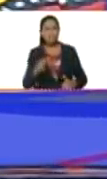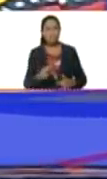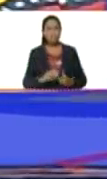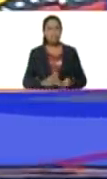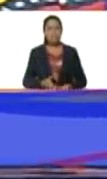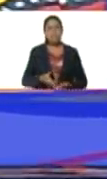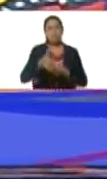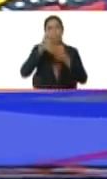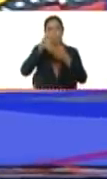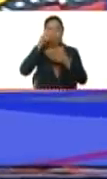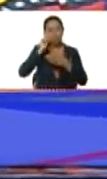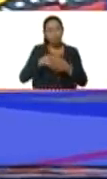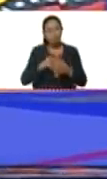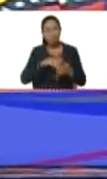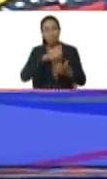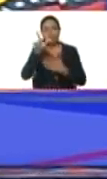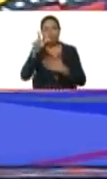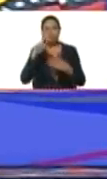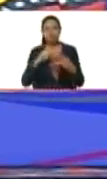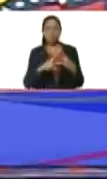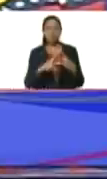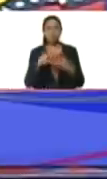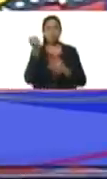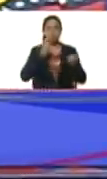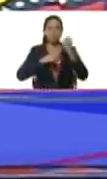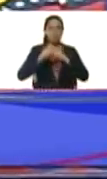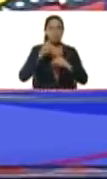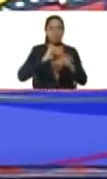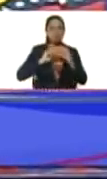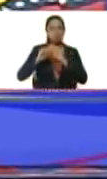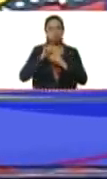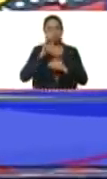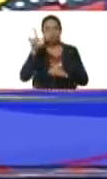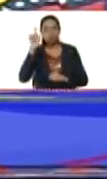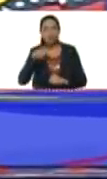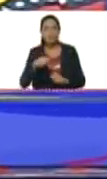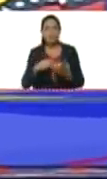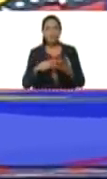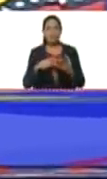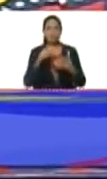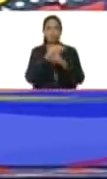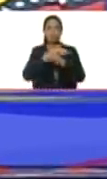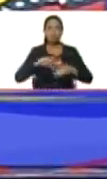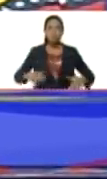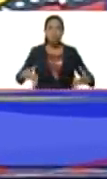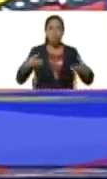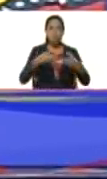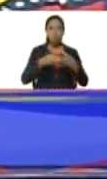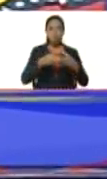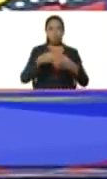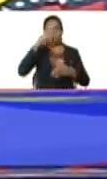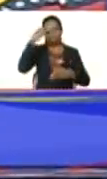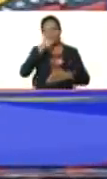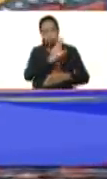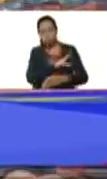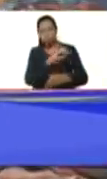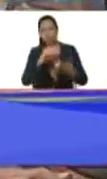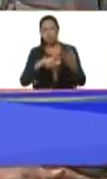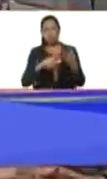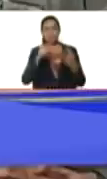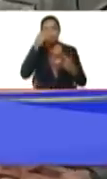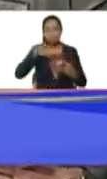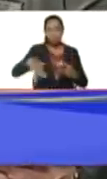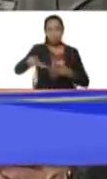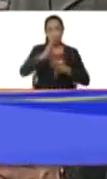armada, aviación, defensa antiaérea, Guardia Nacional, Milicia Nacional,